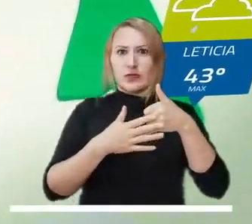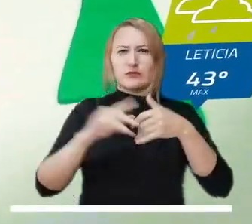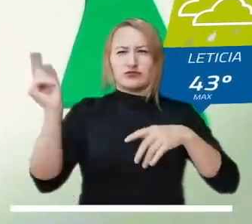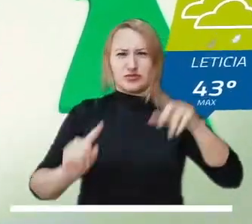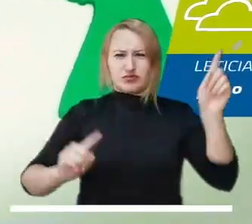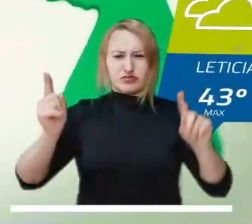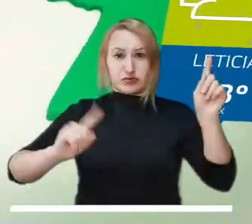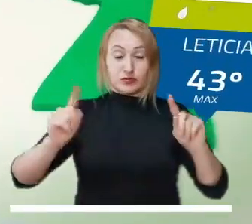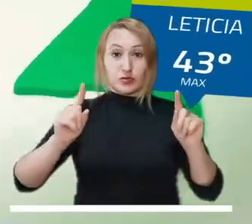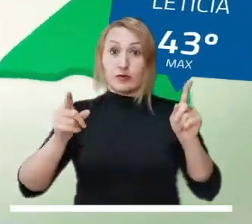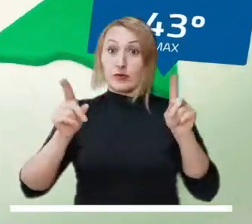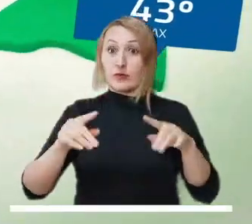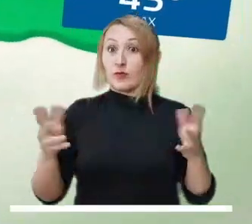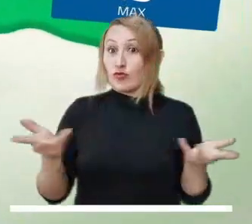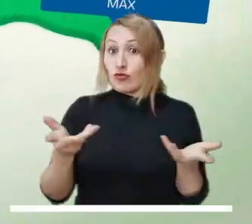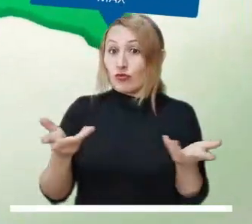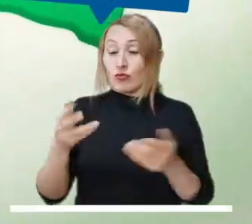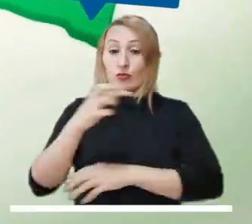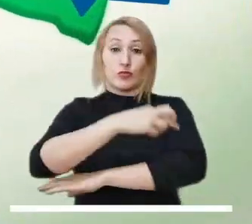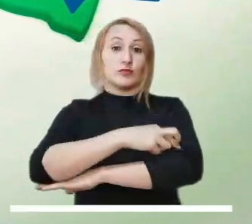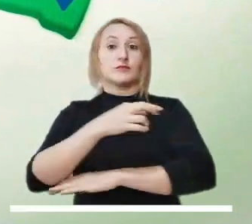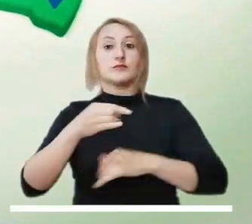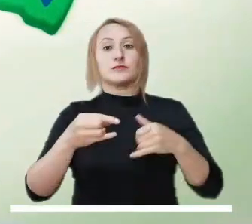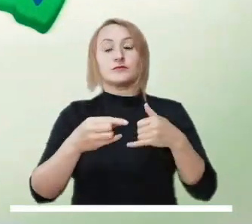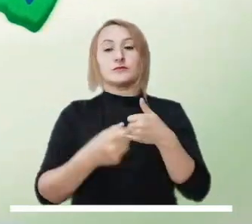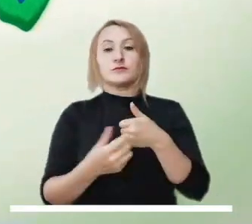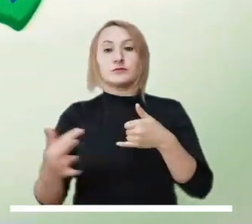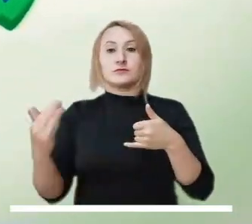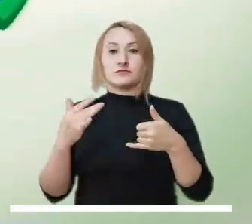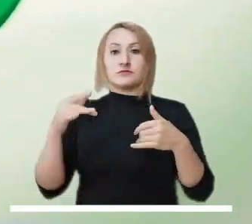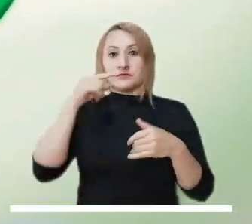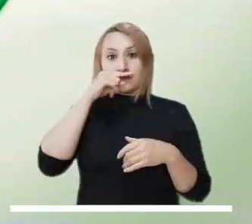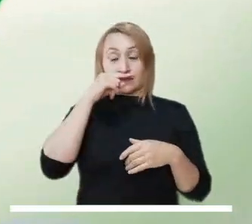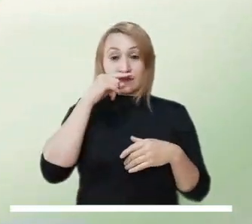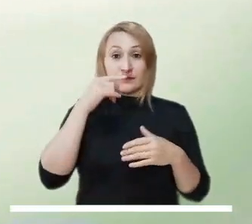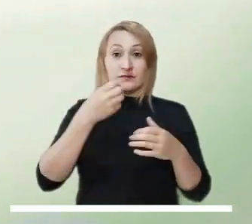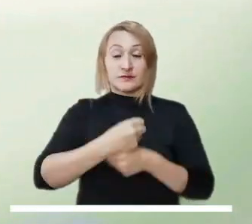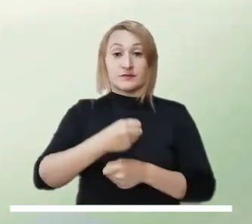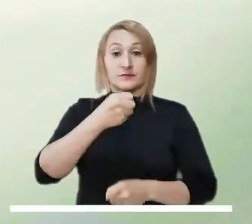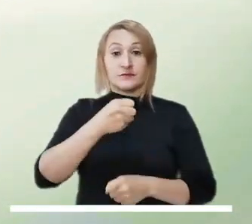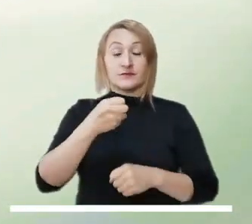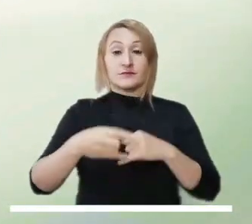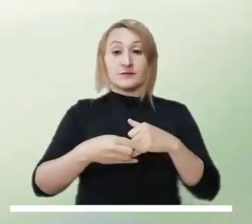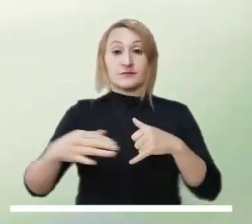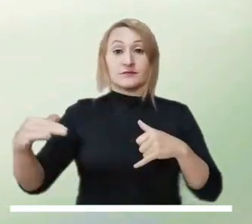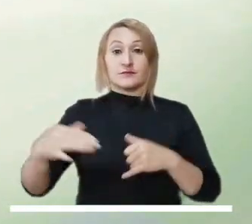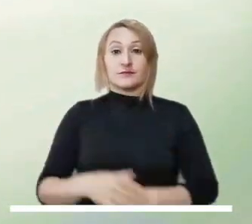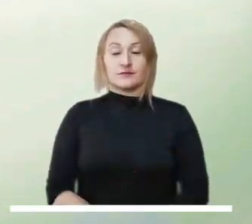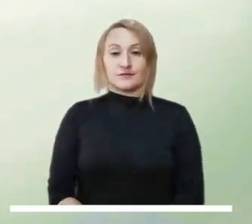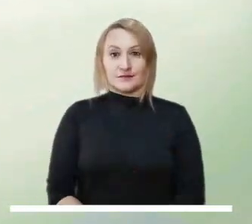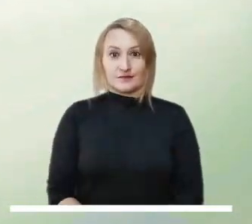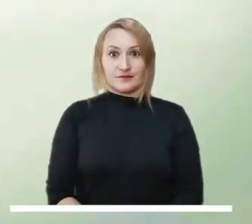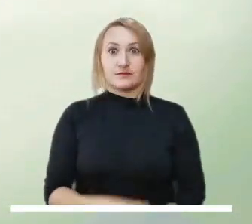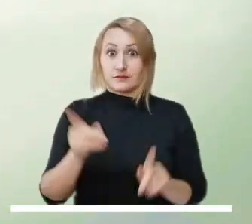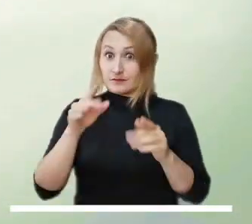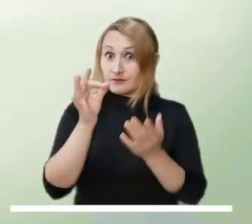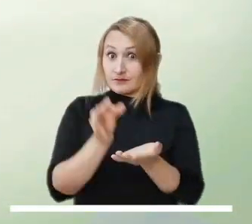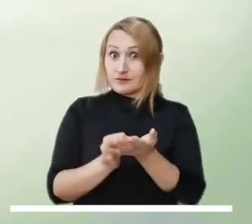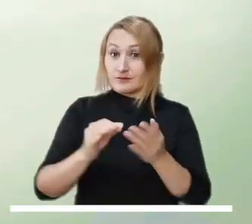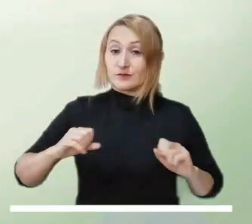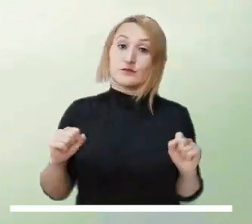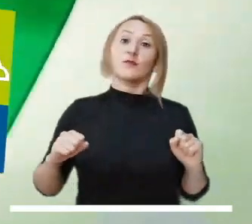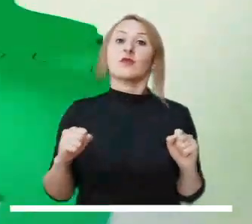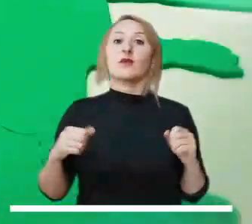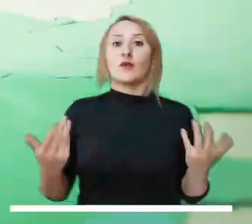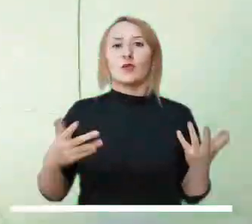Las lluvias de la Amazonía podrían llegar con tormentas aisladas y se esperan en Putumayo, Guaviare, Amazonas y en amplios sectores de Guainía y